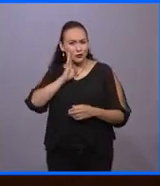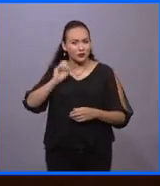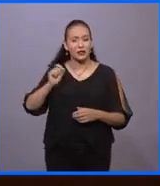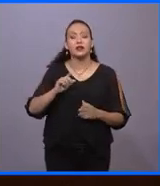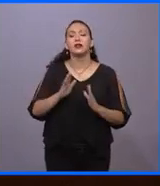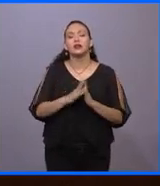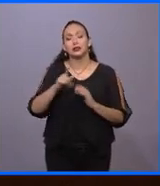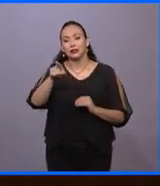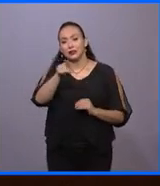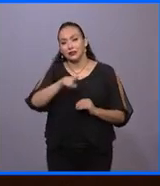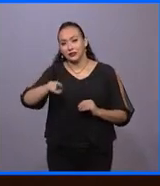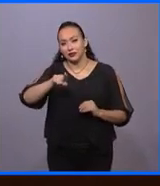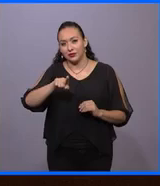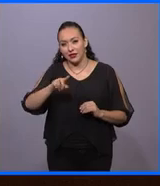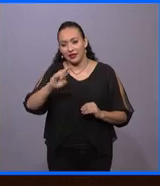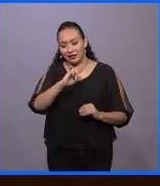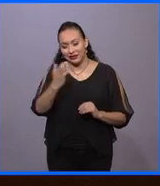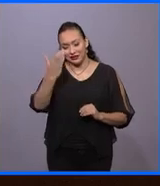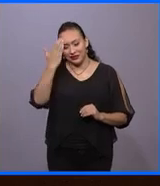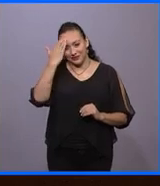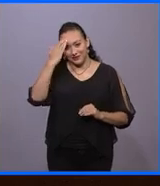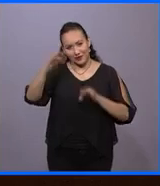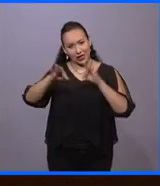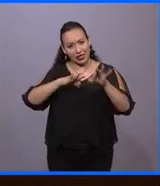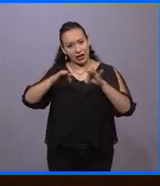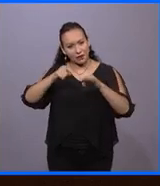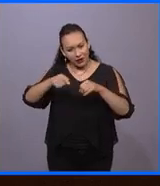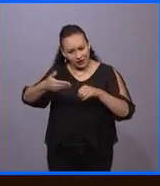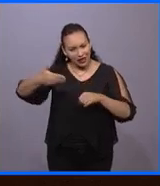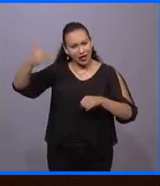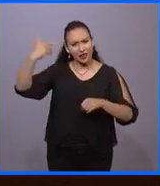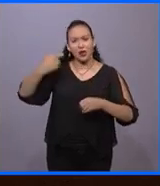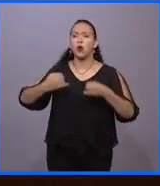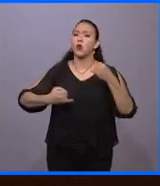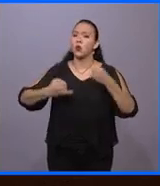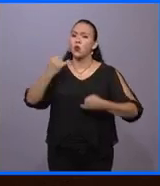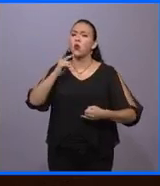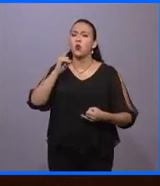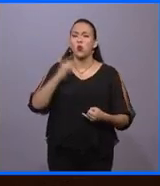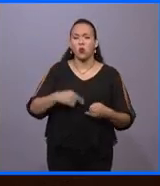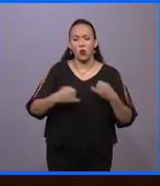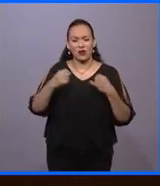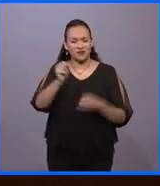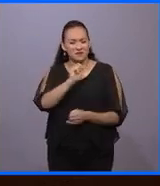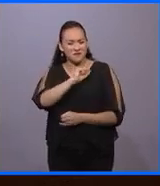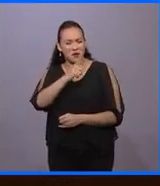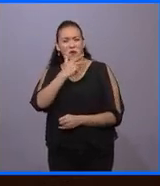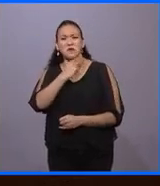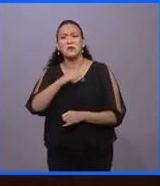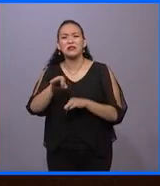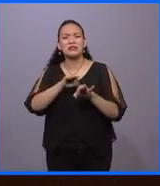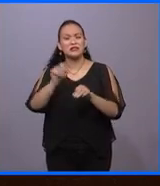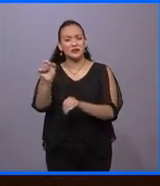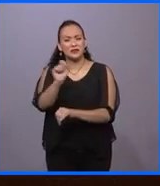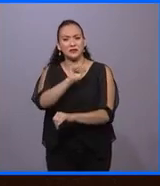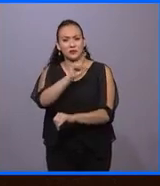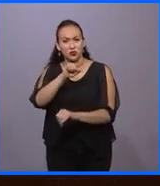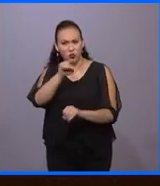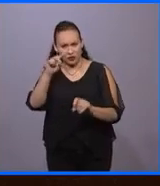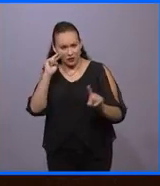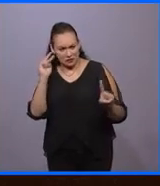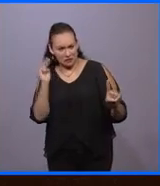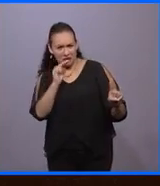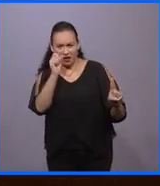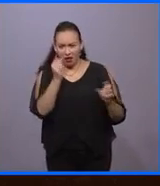como referente y reconozcan la trayectoria de un jurista que encarna las mejores virtudes de la